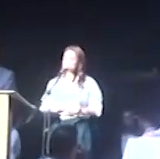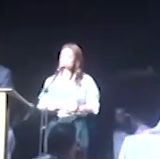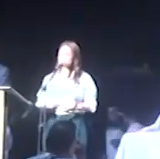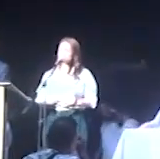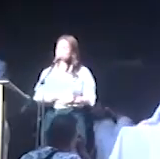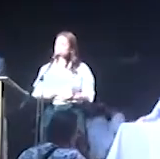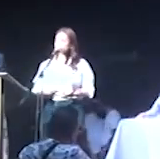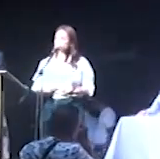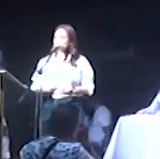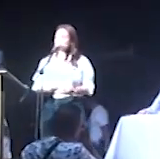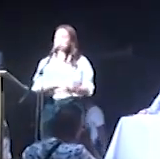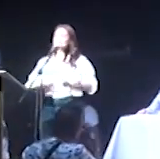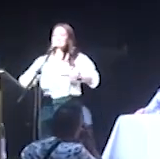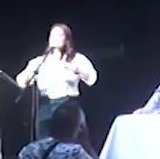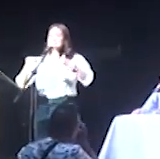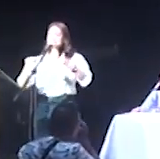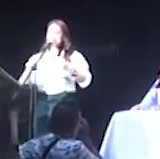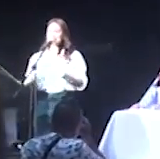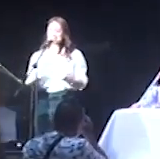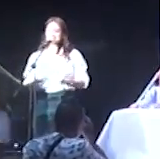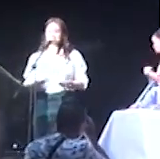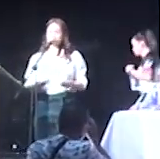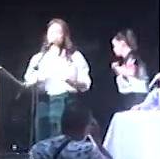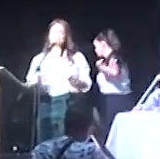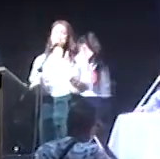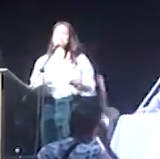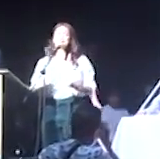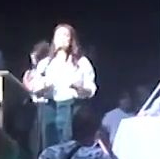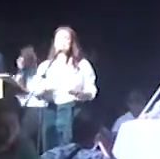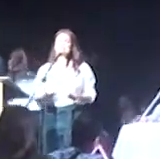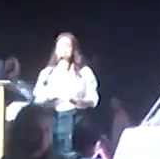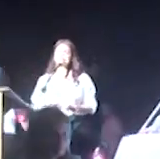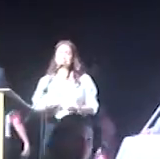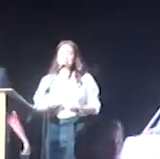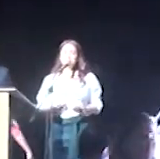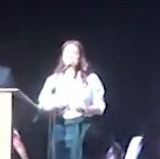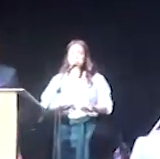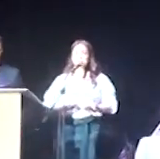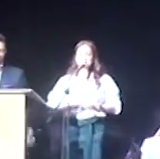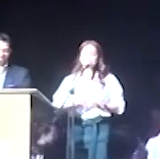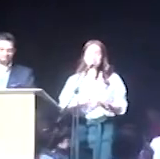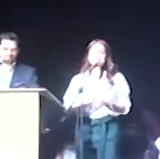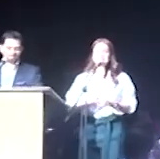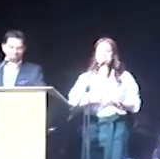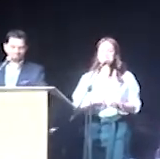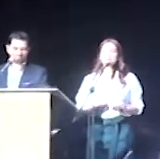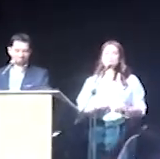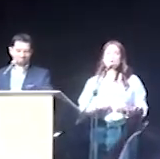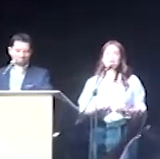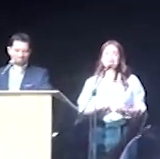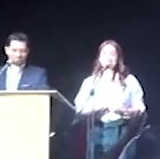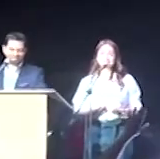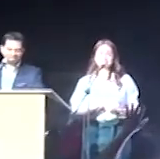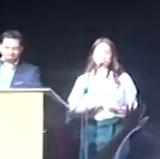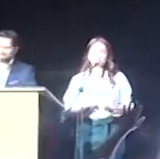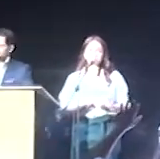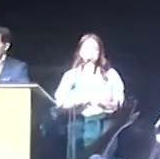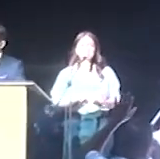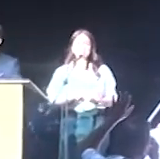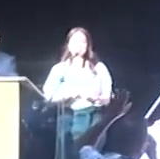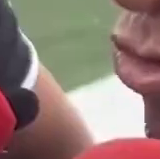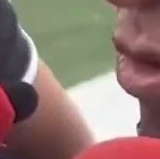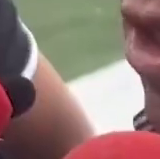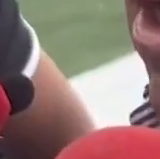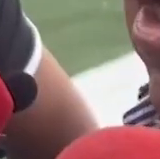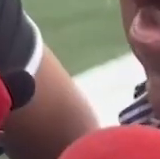debe tener equipo femenino y fue atraído por el gran proyecto desde la capital industrial del Valle y que llegó el año pasado a cuartos de